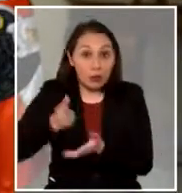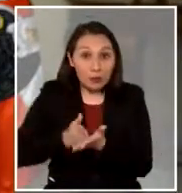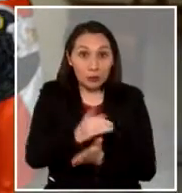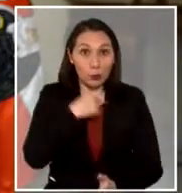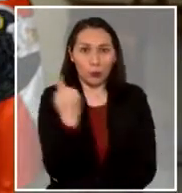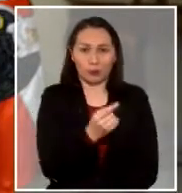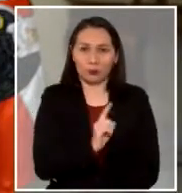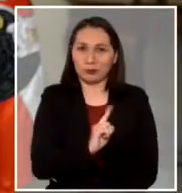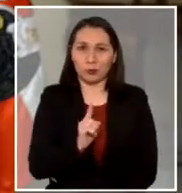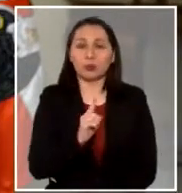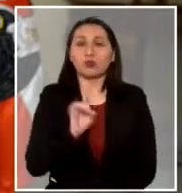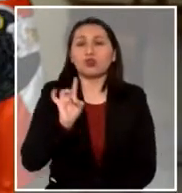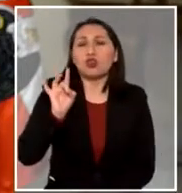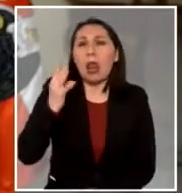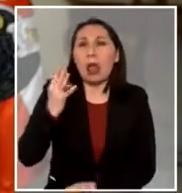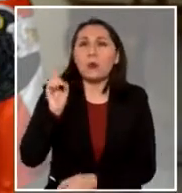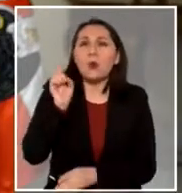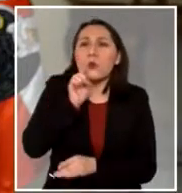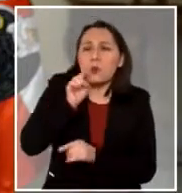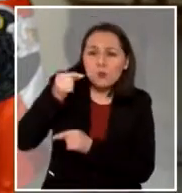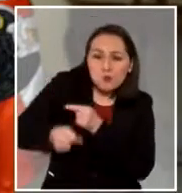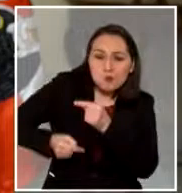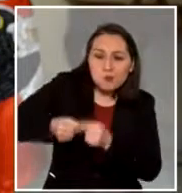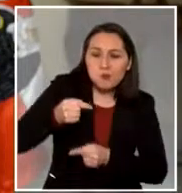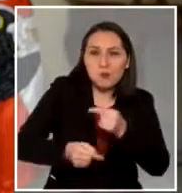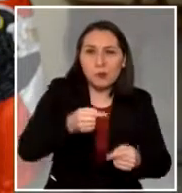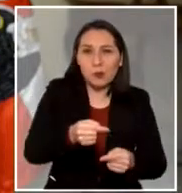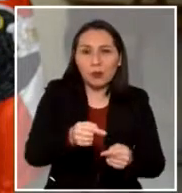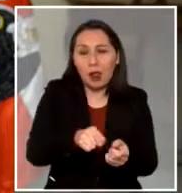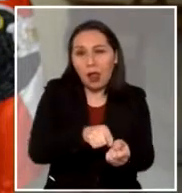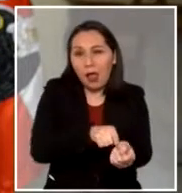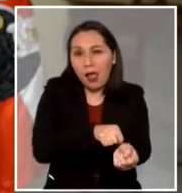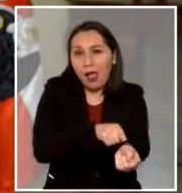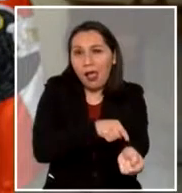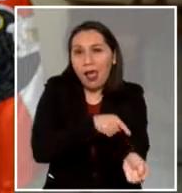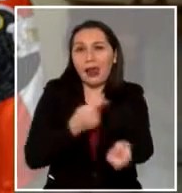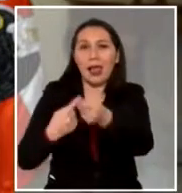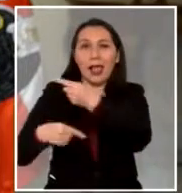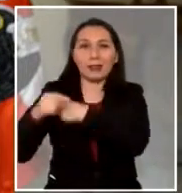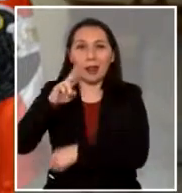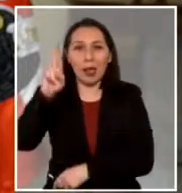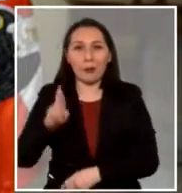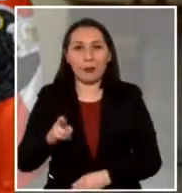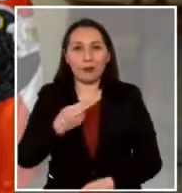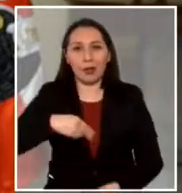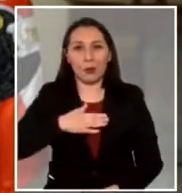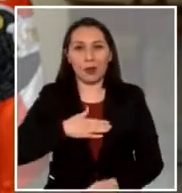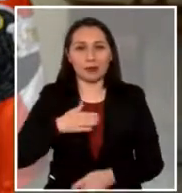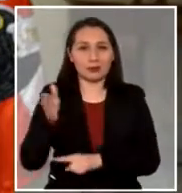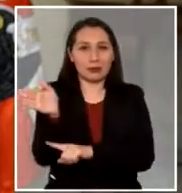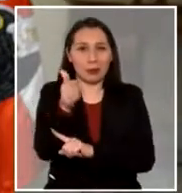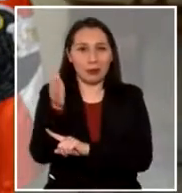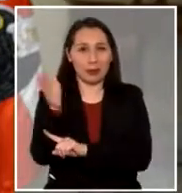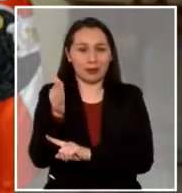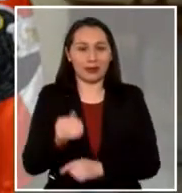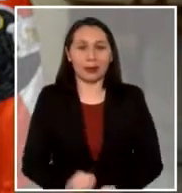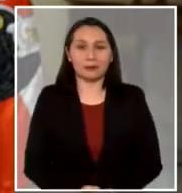nosotros somos sólo un eslabón más de la larga historia republicana de nuestra patria